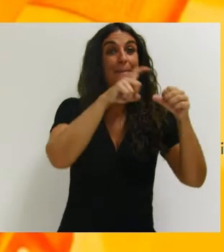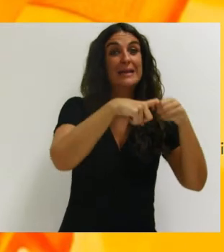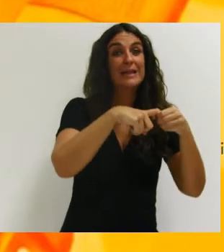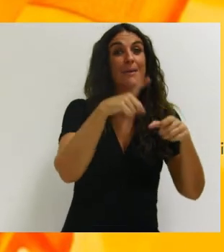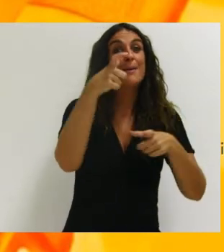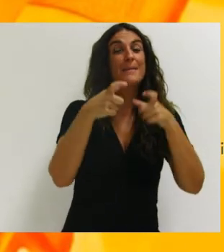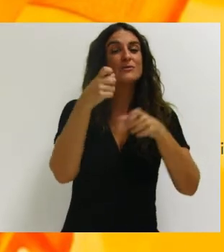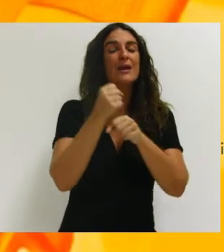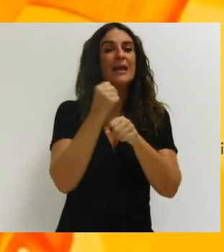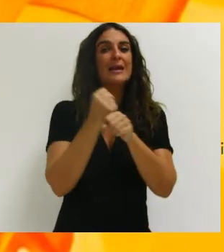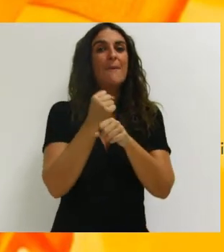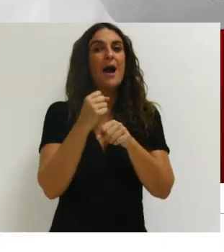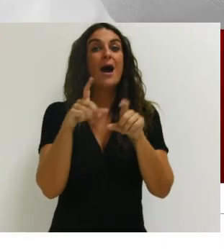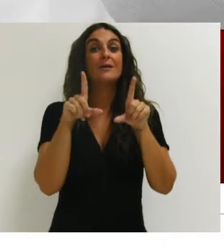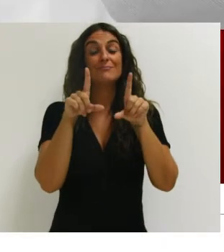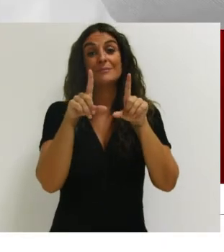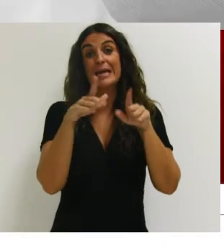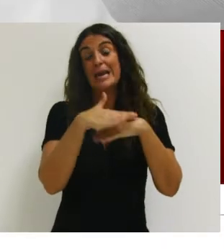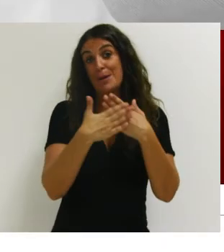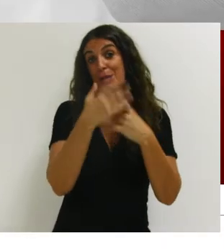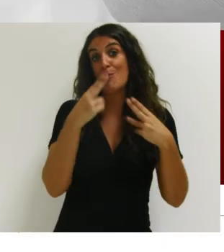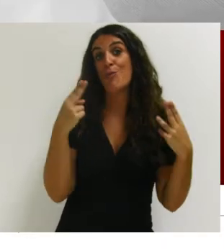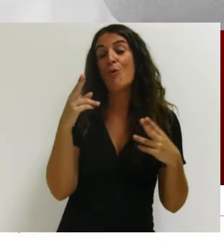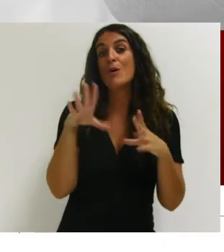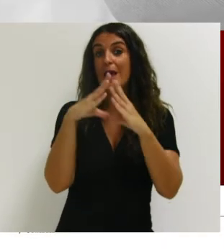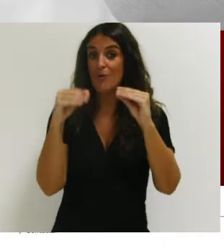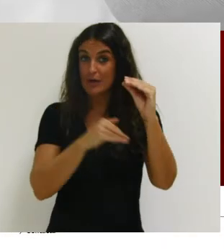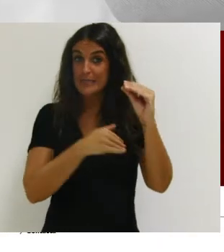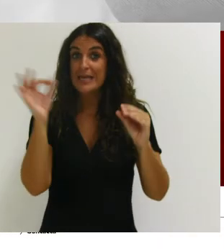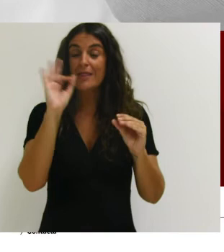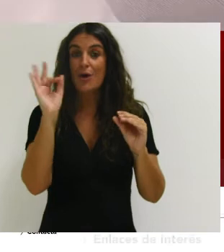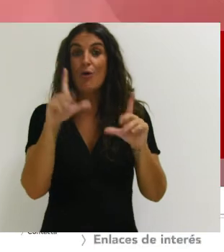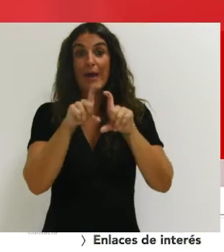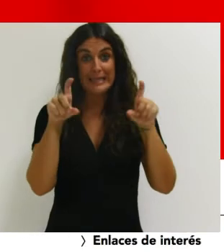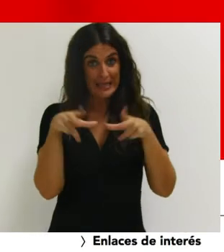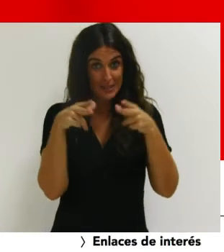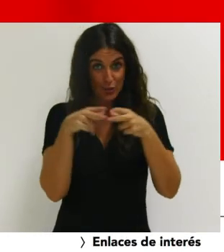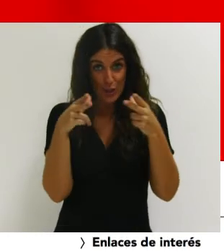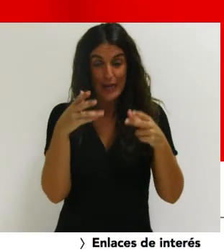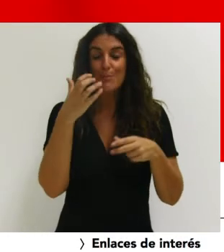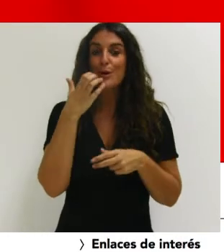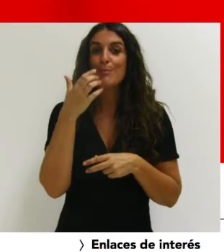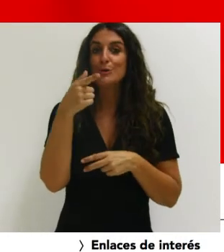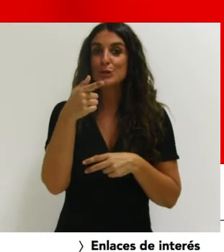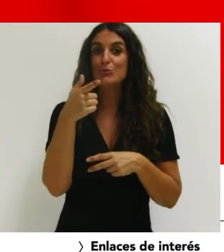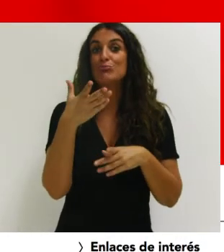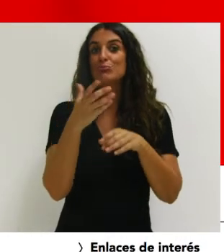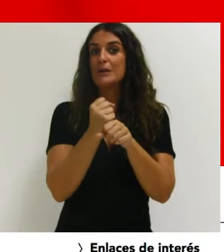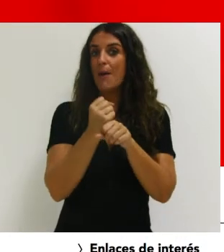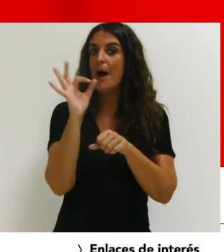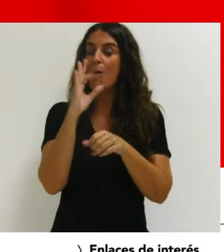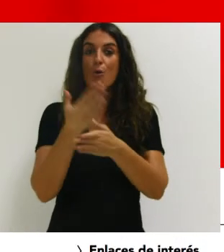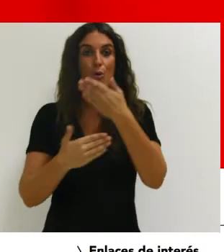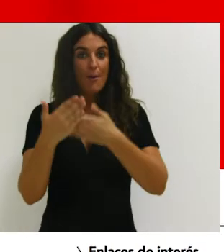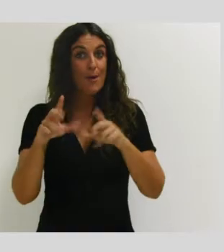en administraciones públicas, universidades y entidades sociales. Por ejemplo, si trabajas o colaboras en una